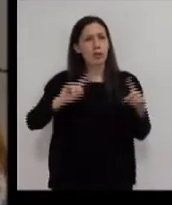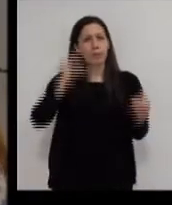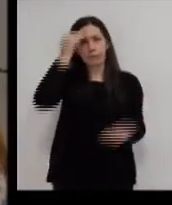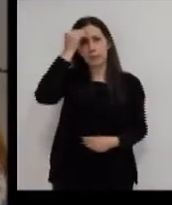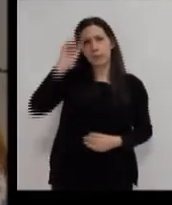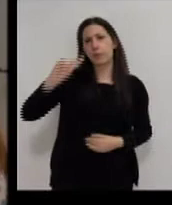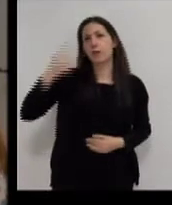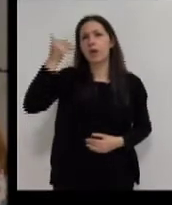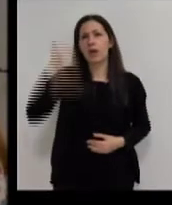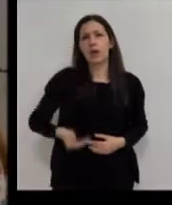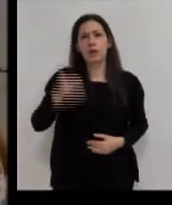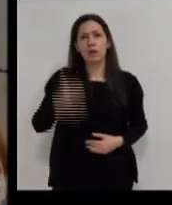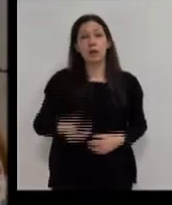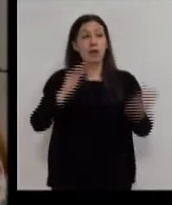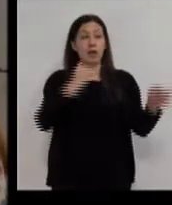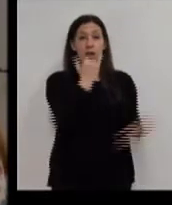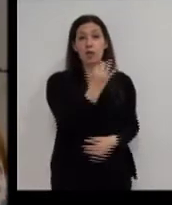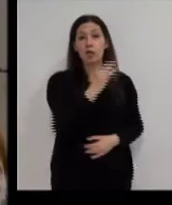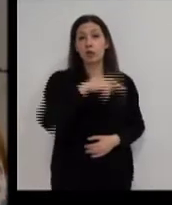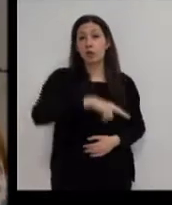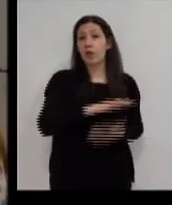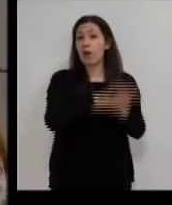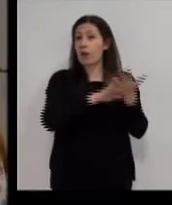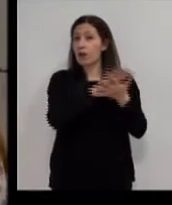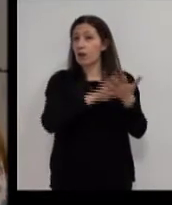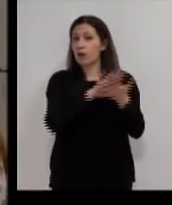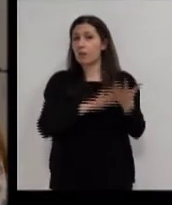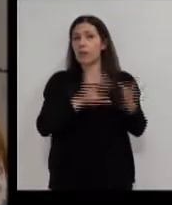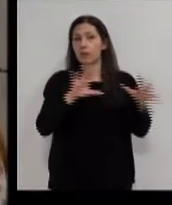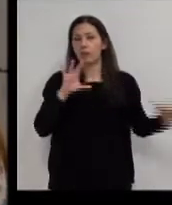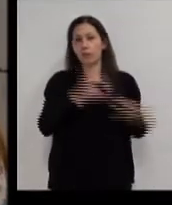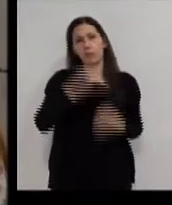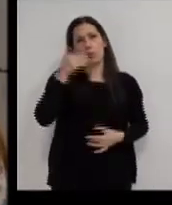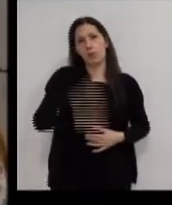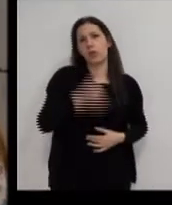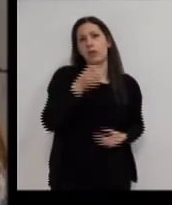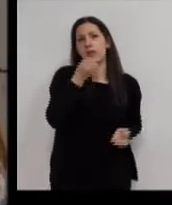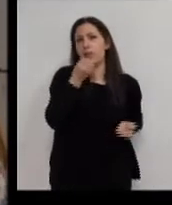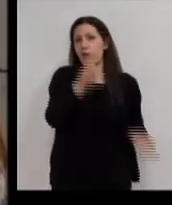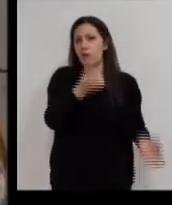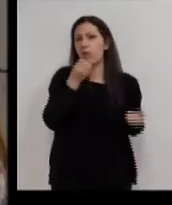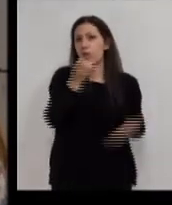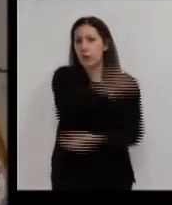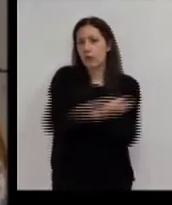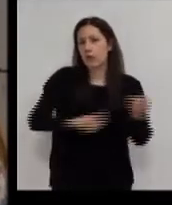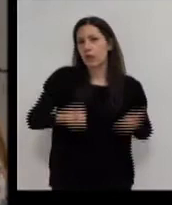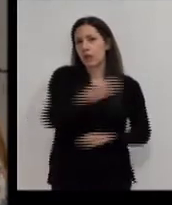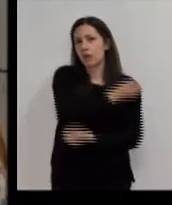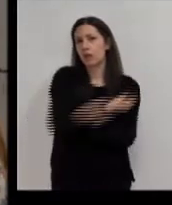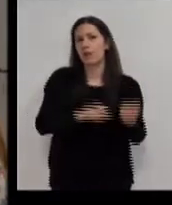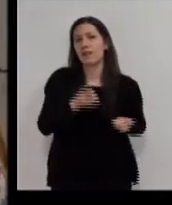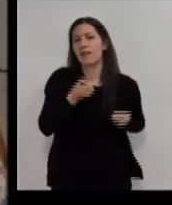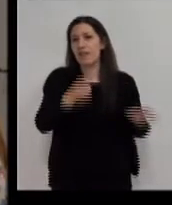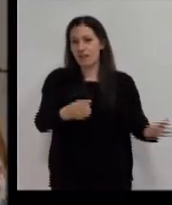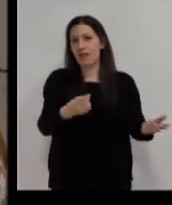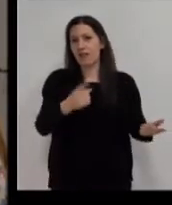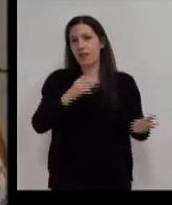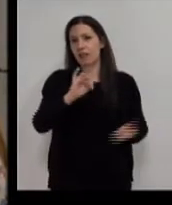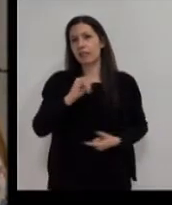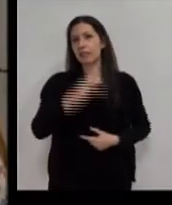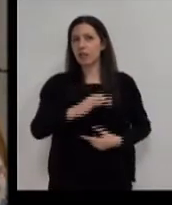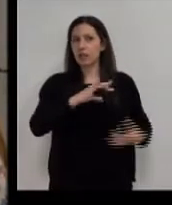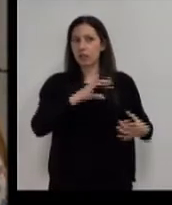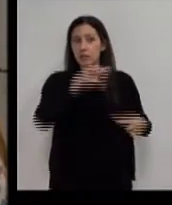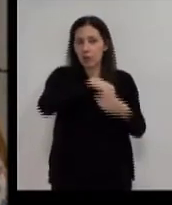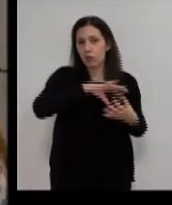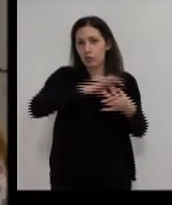muchísimo tiempo, en aquello que os parece más vital. Es decir, John comentaba el tema de la información, sobre todo la